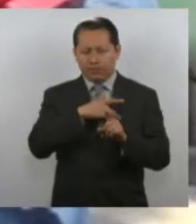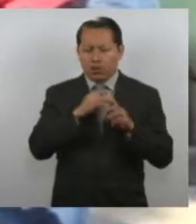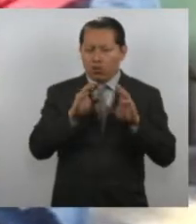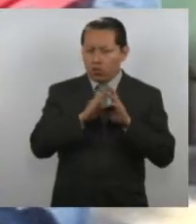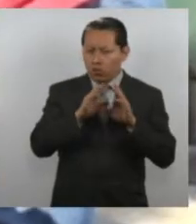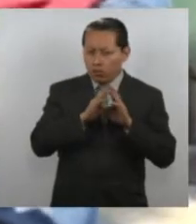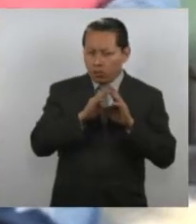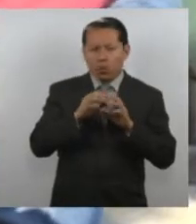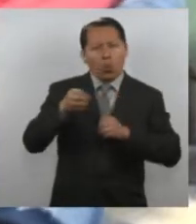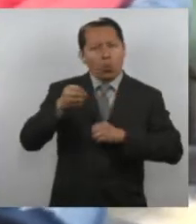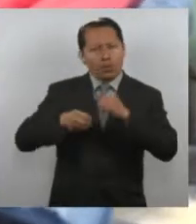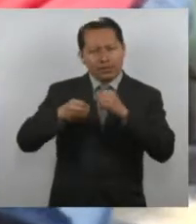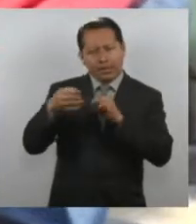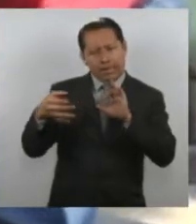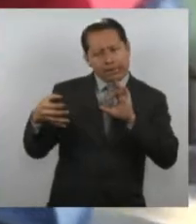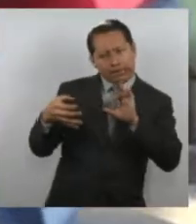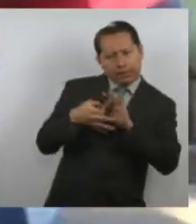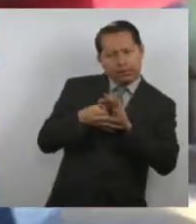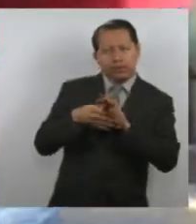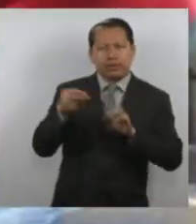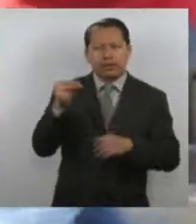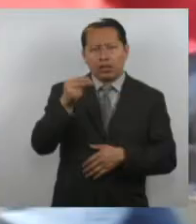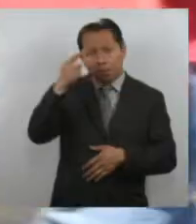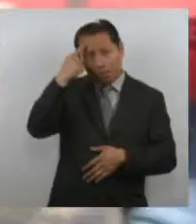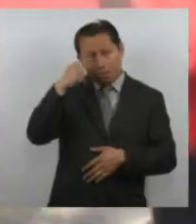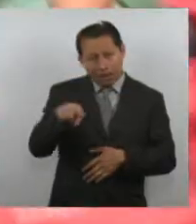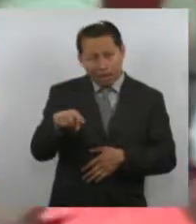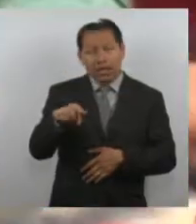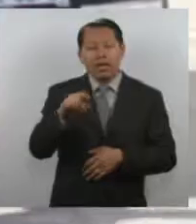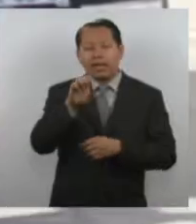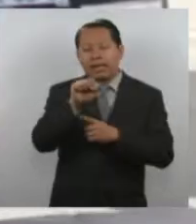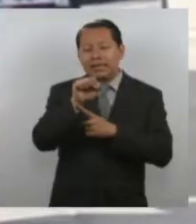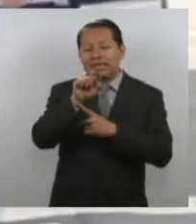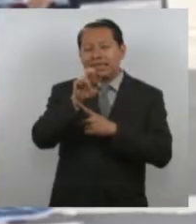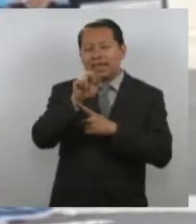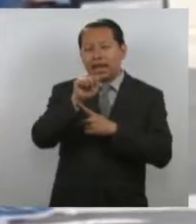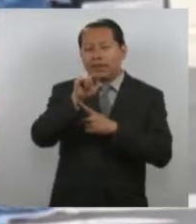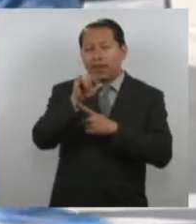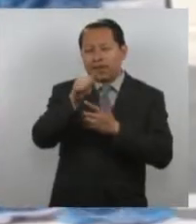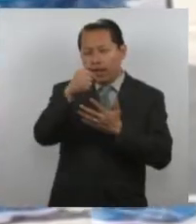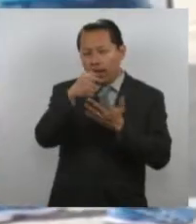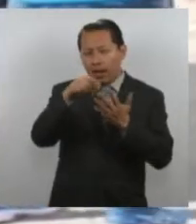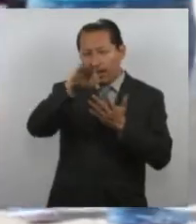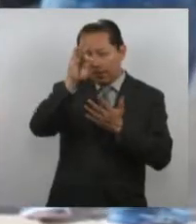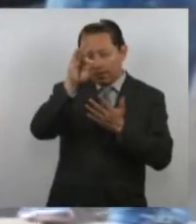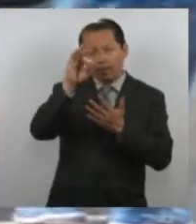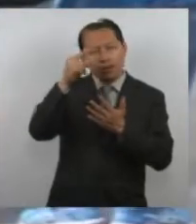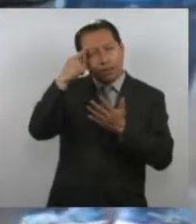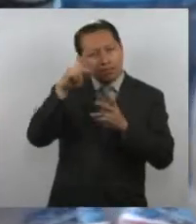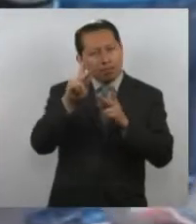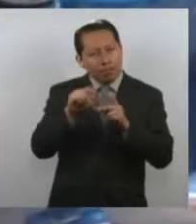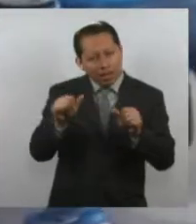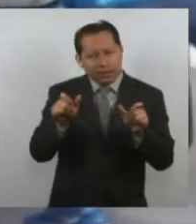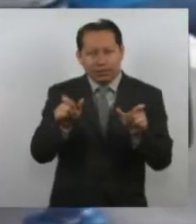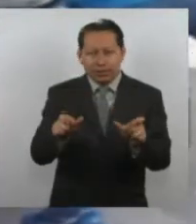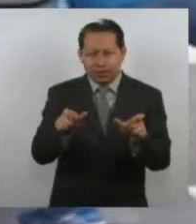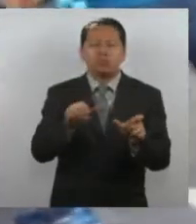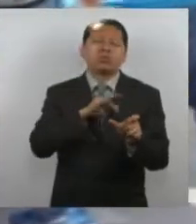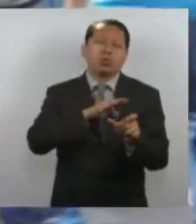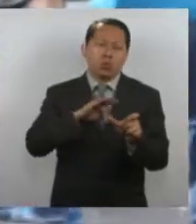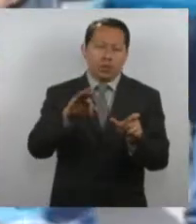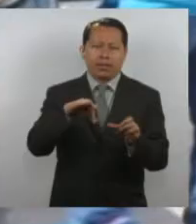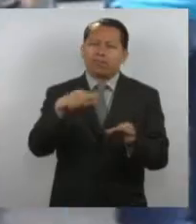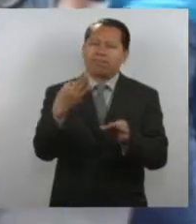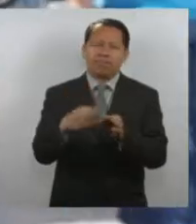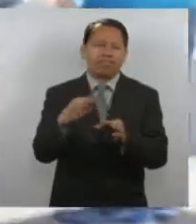alineamiento del Poder Judicial para que la Estrategia Nacional de Paz y Seguridad tenga efecto. Y esto es precisamente el conjunto de